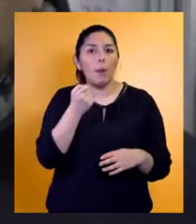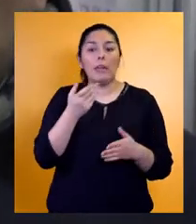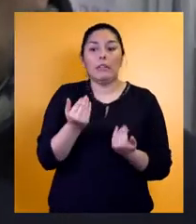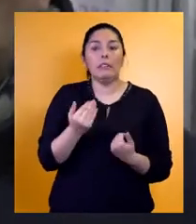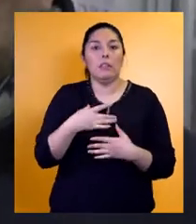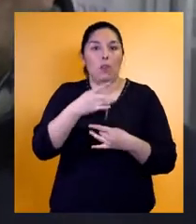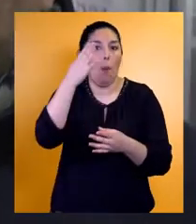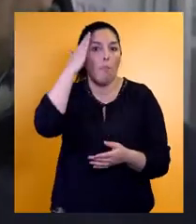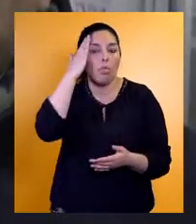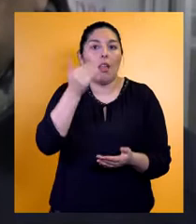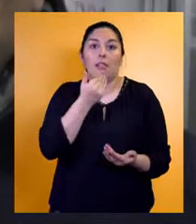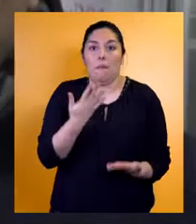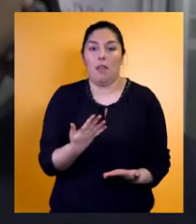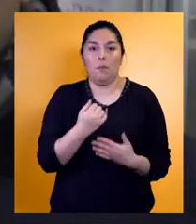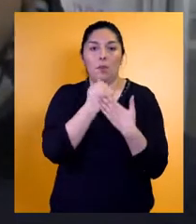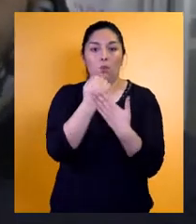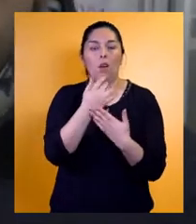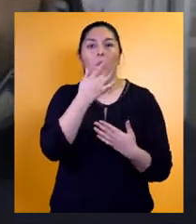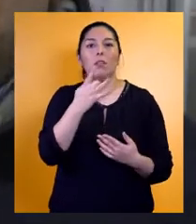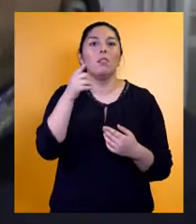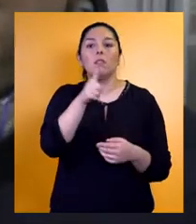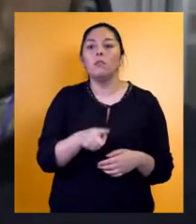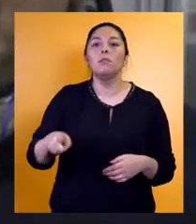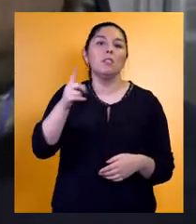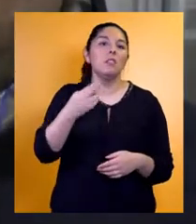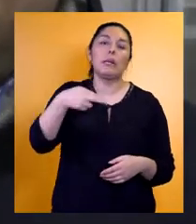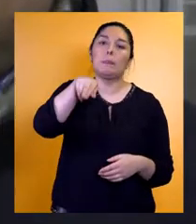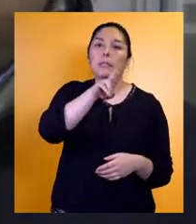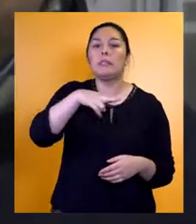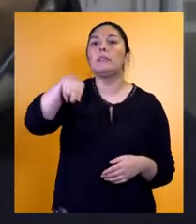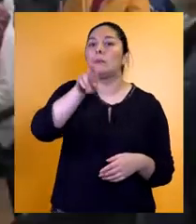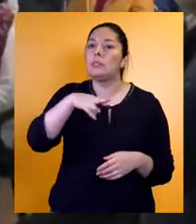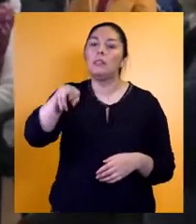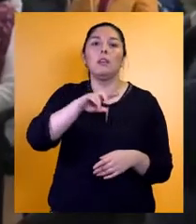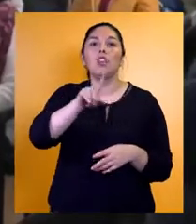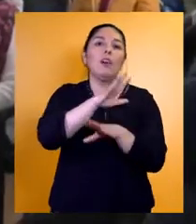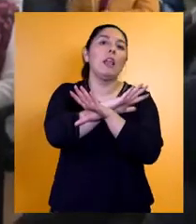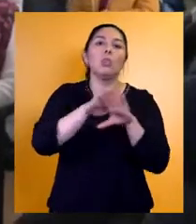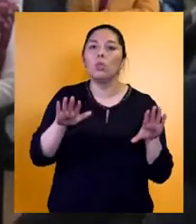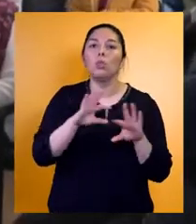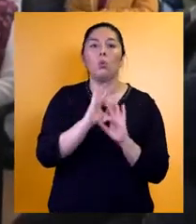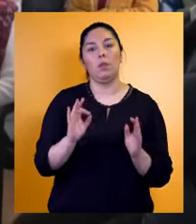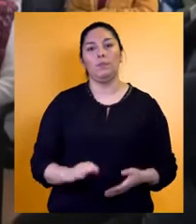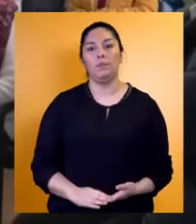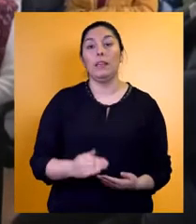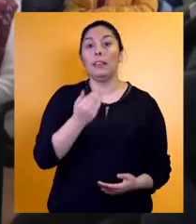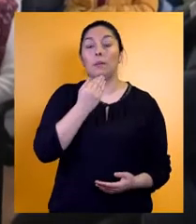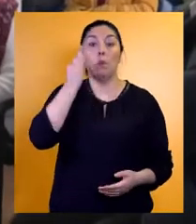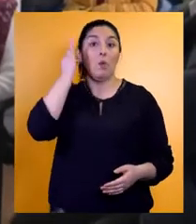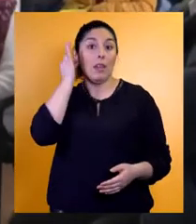estos círculos viciosos, perversos del abuso y de la violencia no se va a terminar nunca. Al encuentro también asistió la religiosa